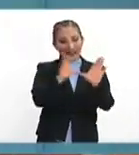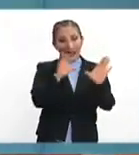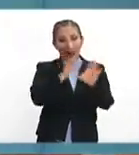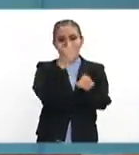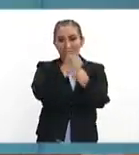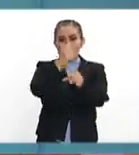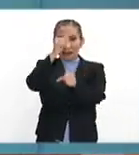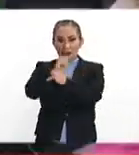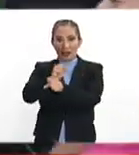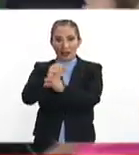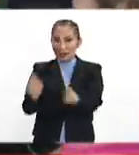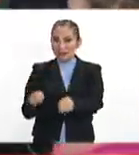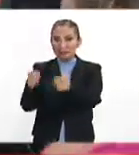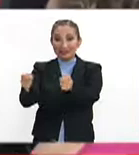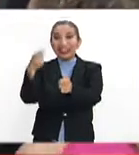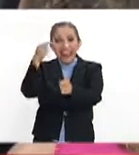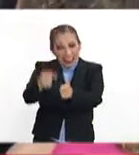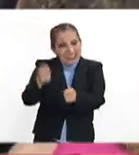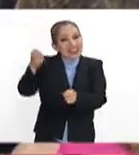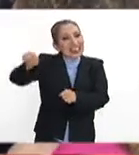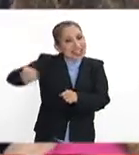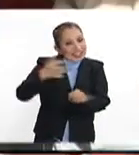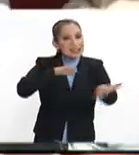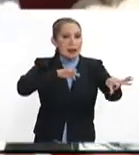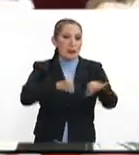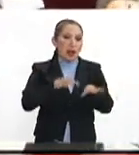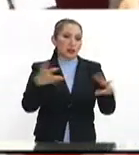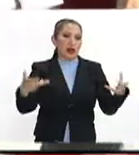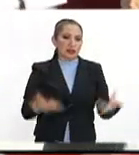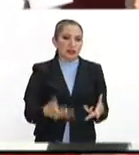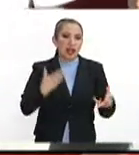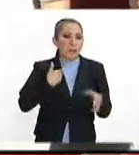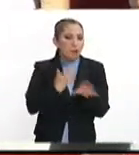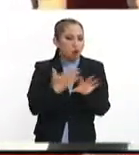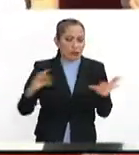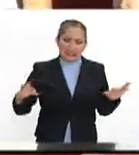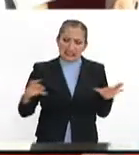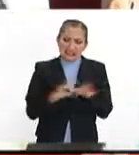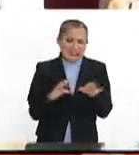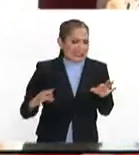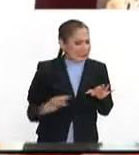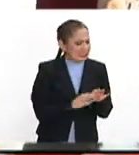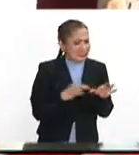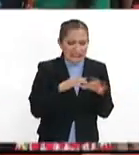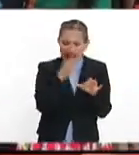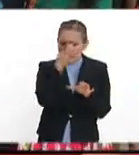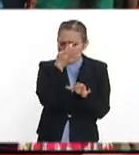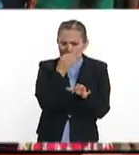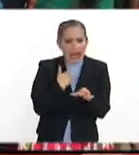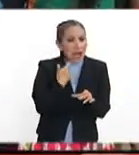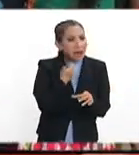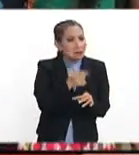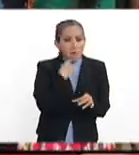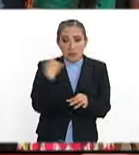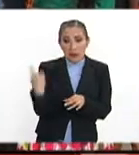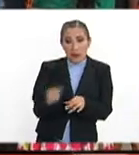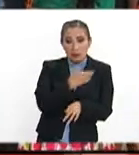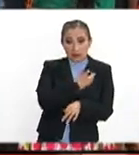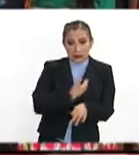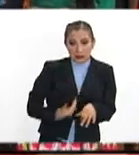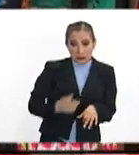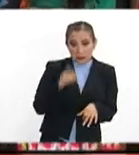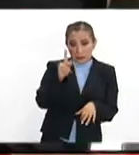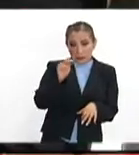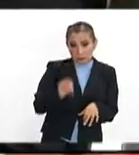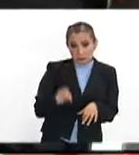en primaria y secundaria. Esto es parte del trabajo que estamos haciendo, muy coordinado, así lo ha instruido el presidente Enrique Peña Nieto,